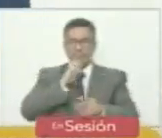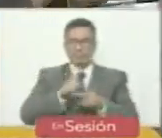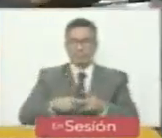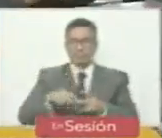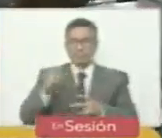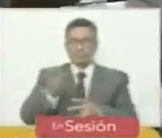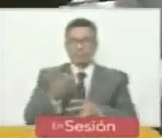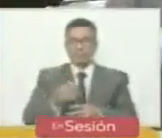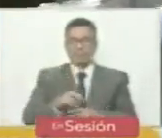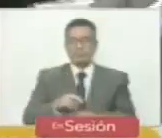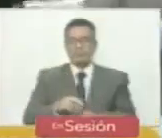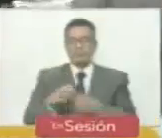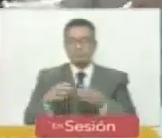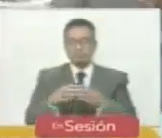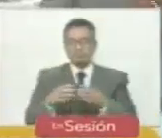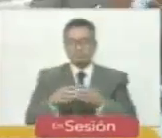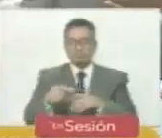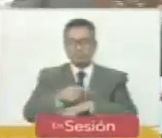Thatcher.